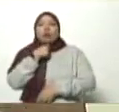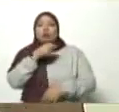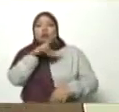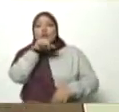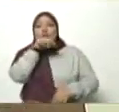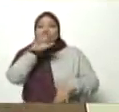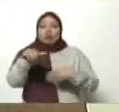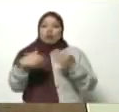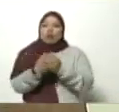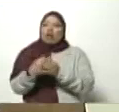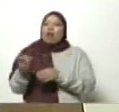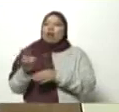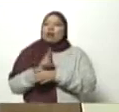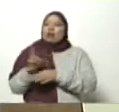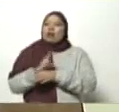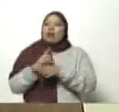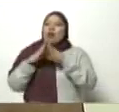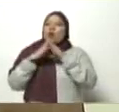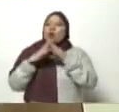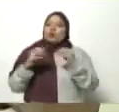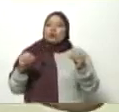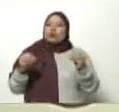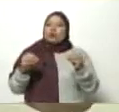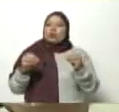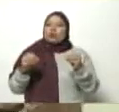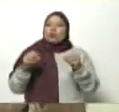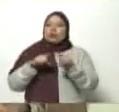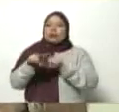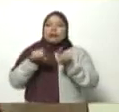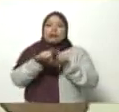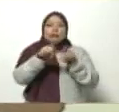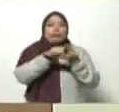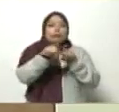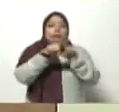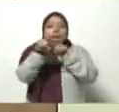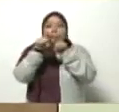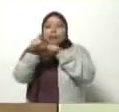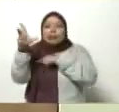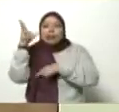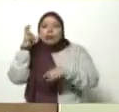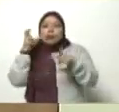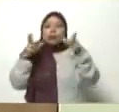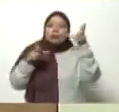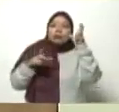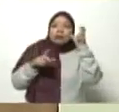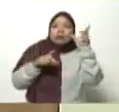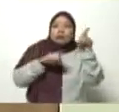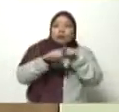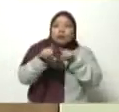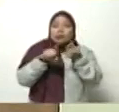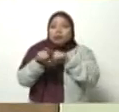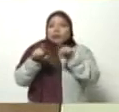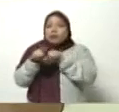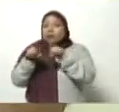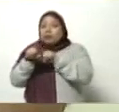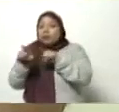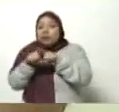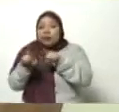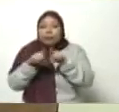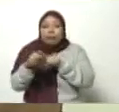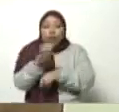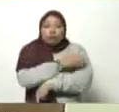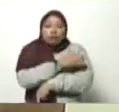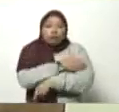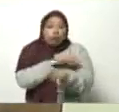a cada rato. Y todos vienen a meterle chisme uno del otro. Y uno escucha. y uno